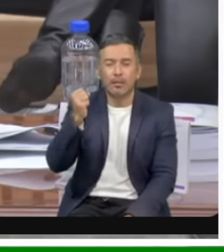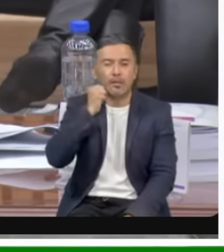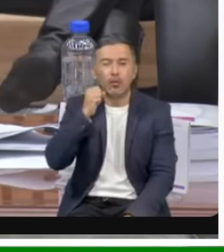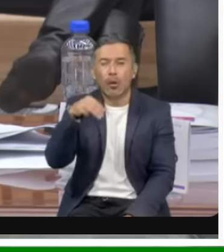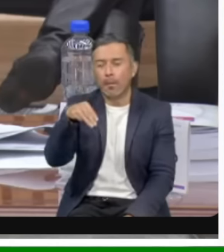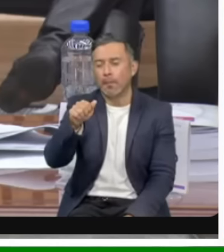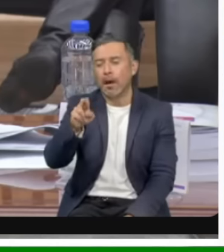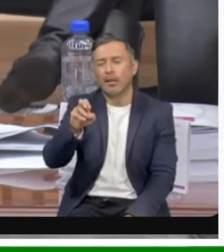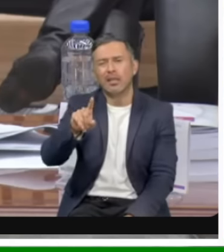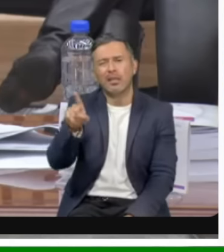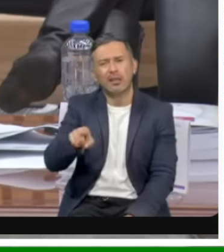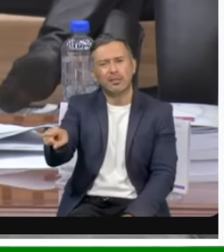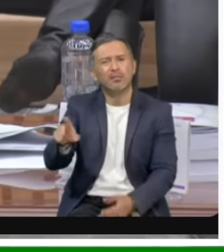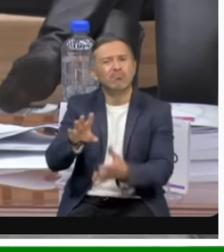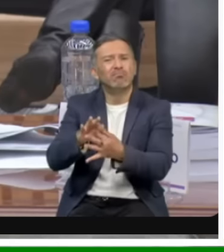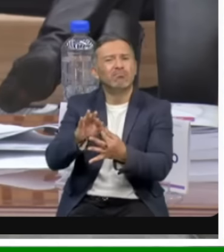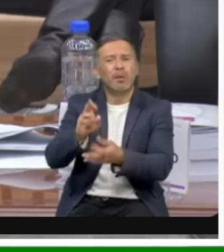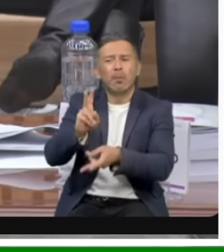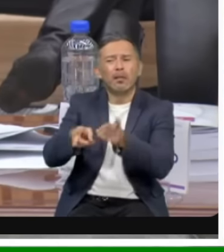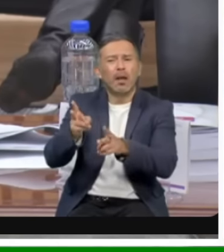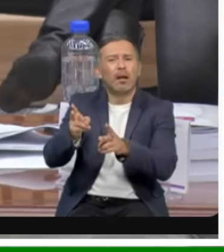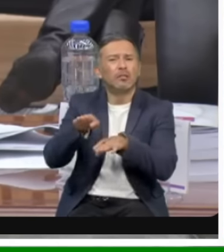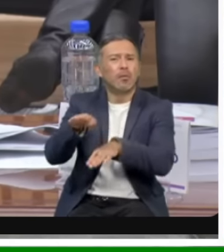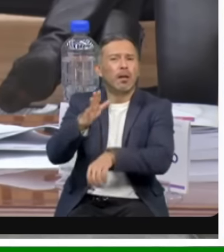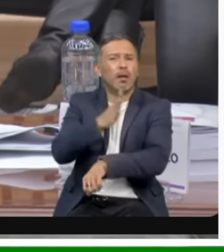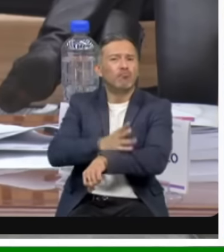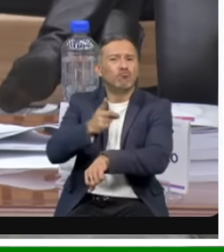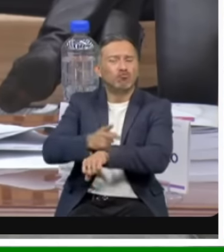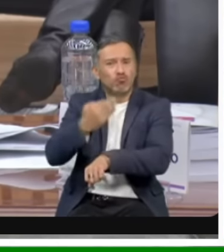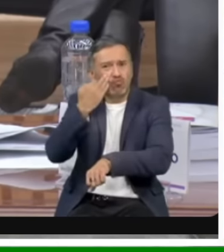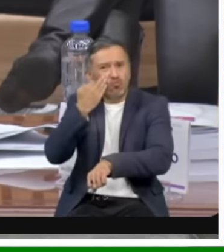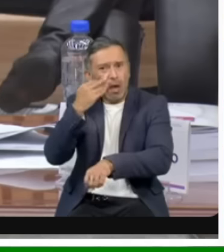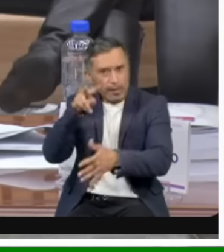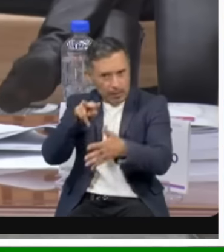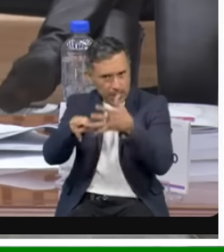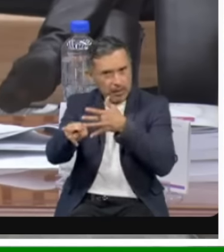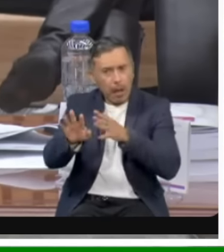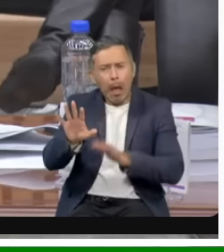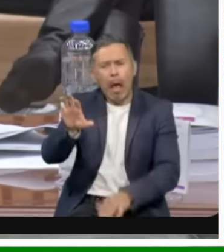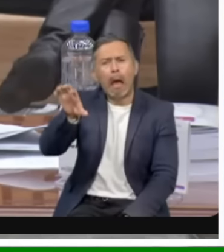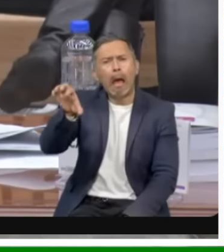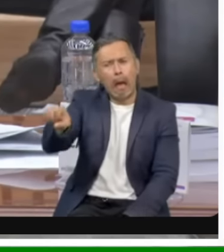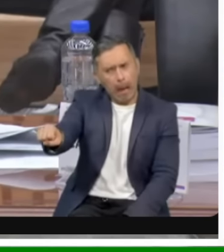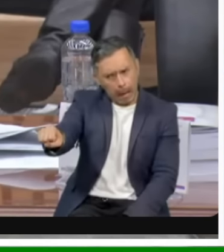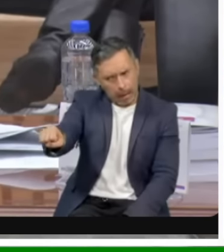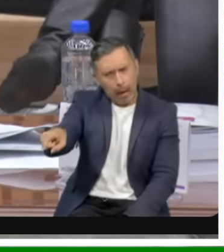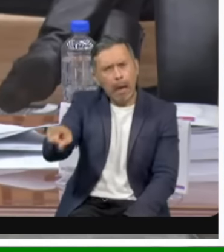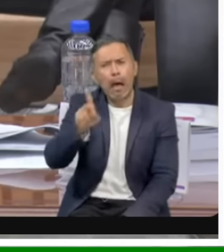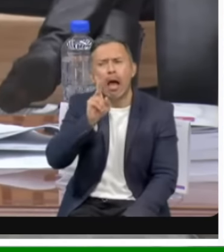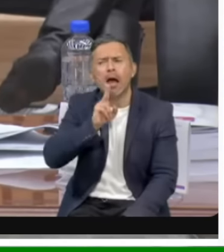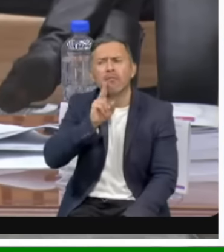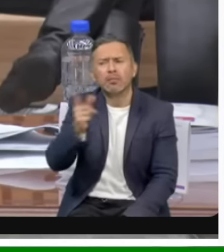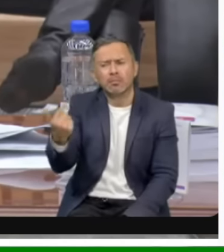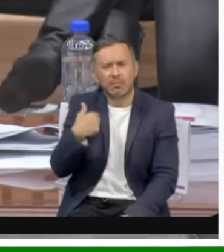marínez habla de transparencia Pues ojalá y pudiera también él explicarnos y que nos pueda